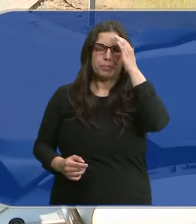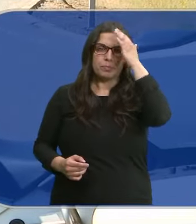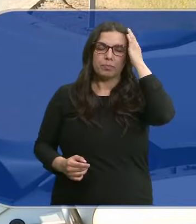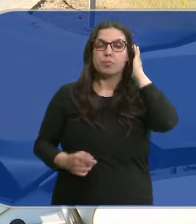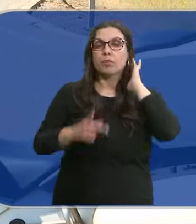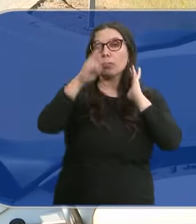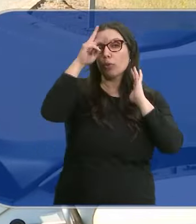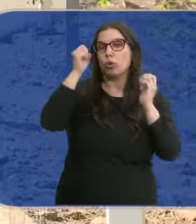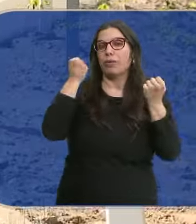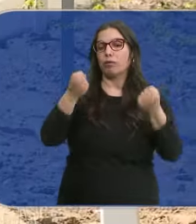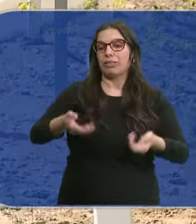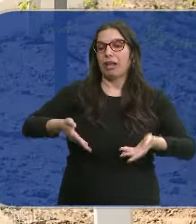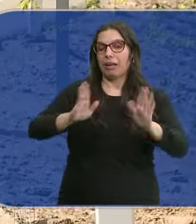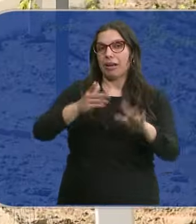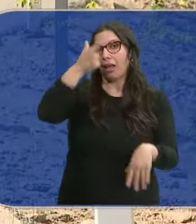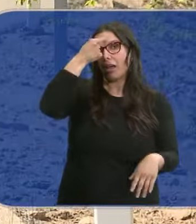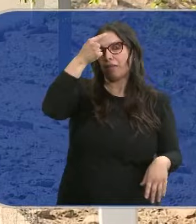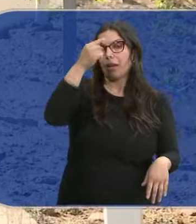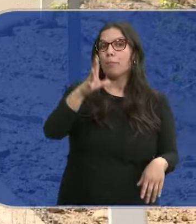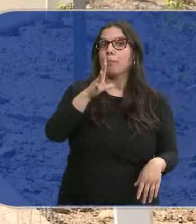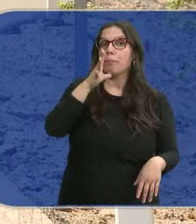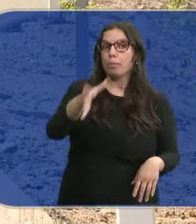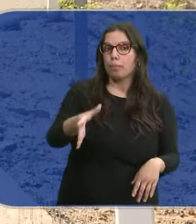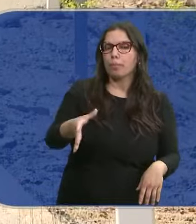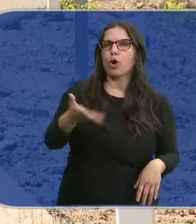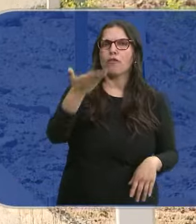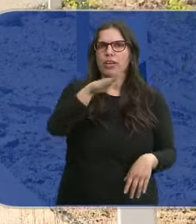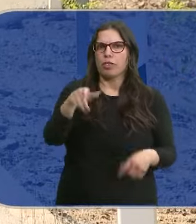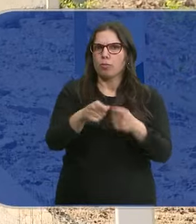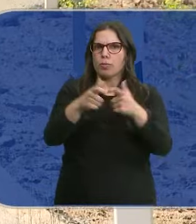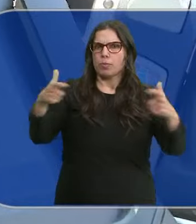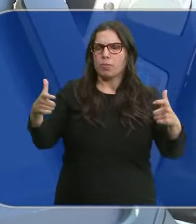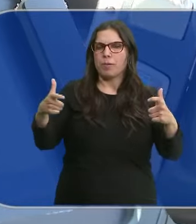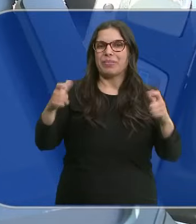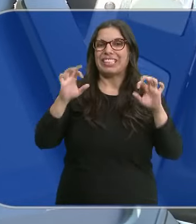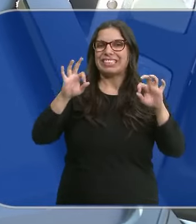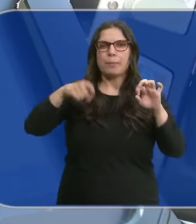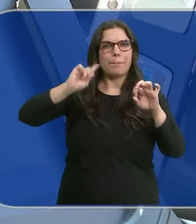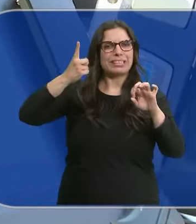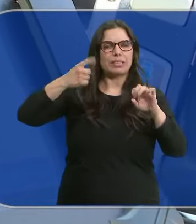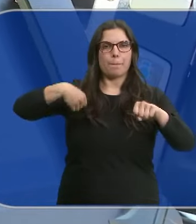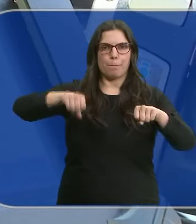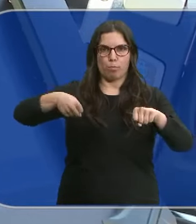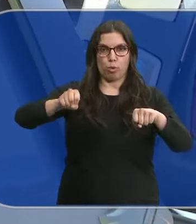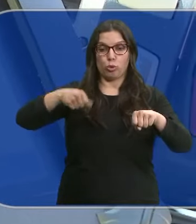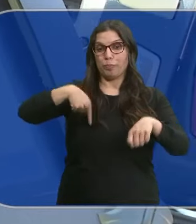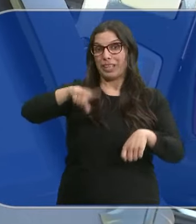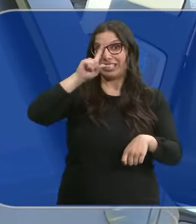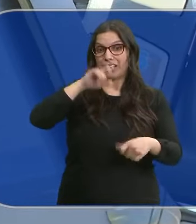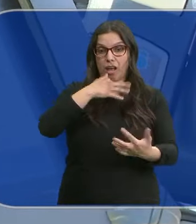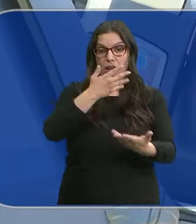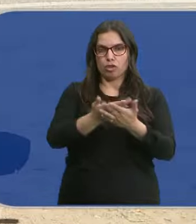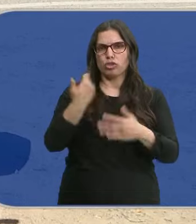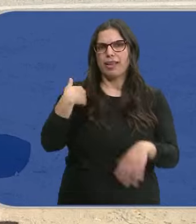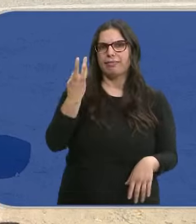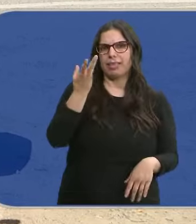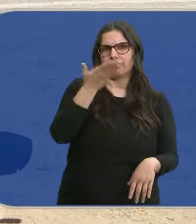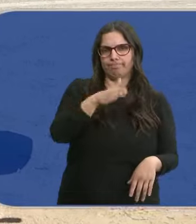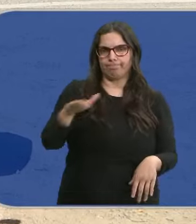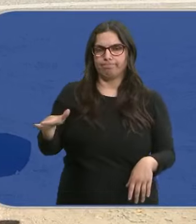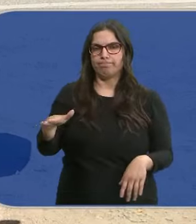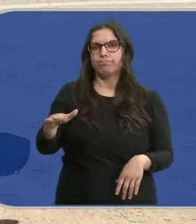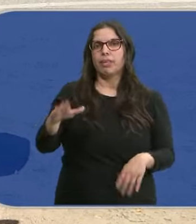Especial preocupación en las carreteras abulenses por el incremento en el número de fallecidos, especialmente motoristas. En lo que llevamos de año ya son 3.